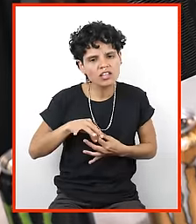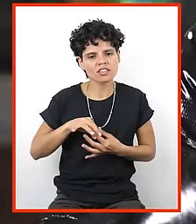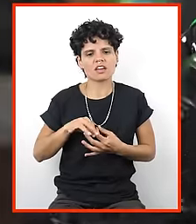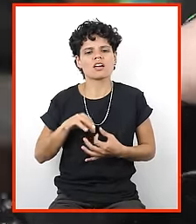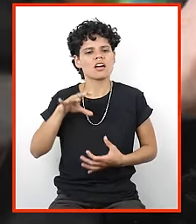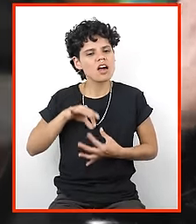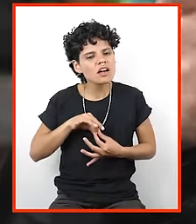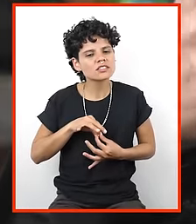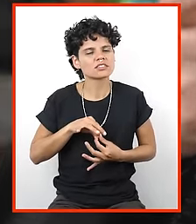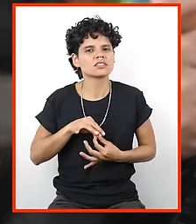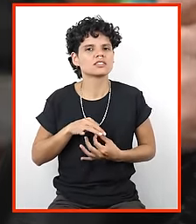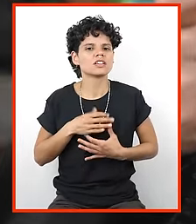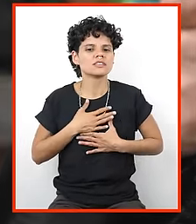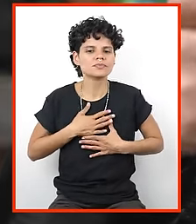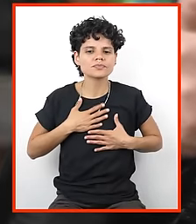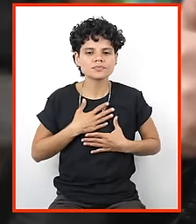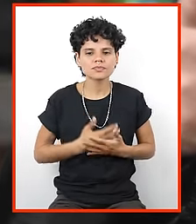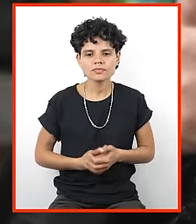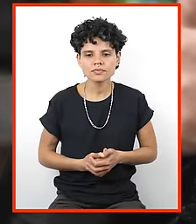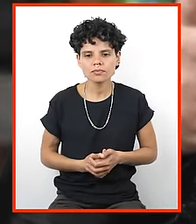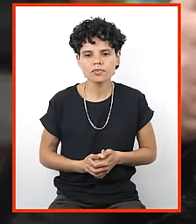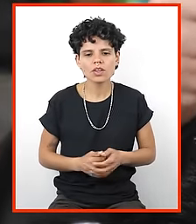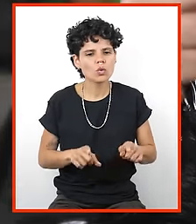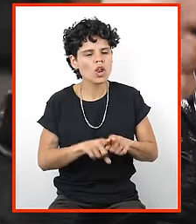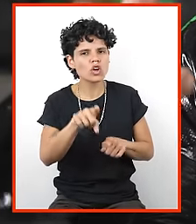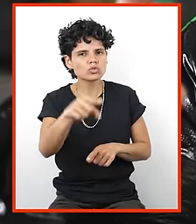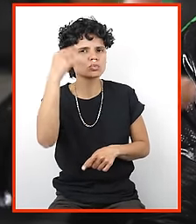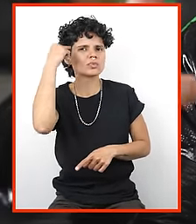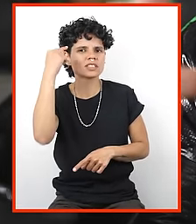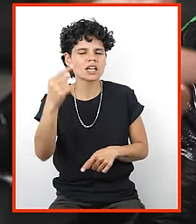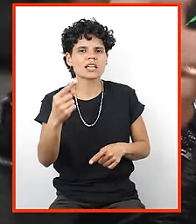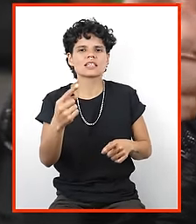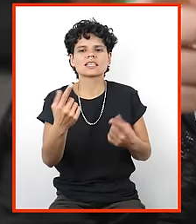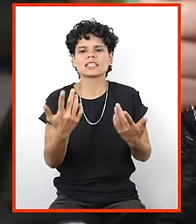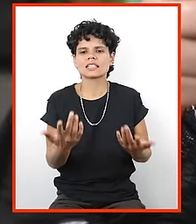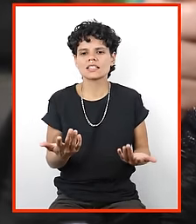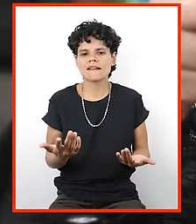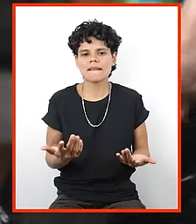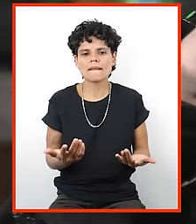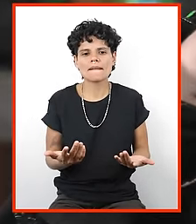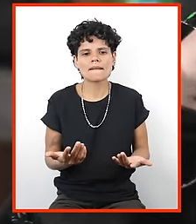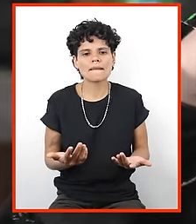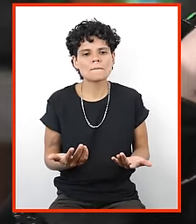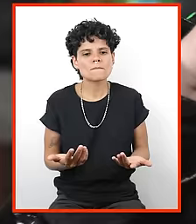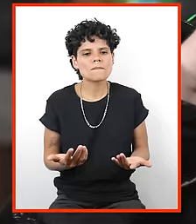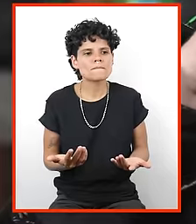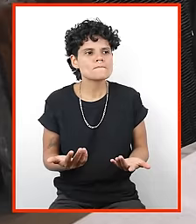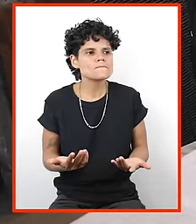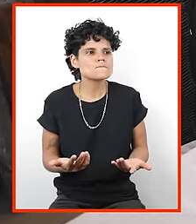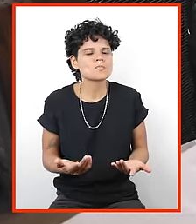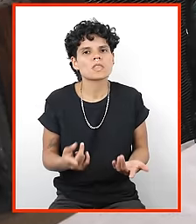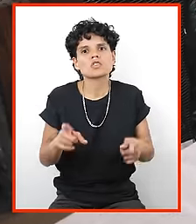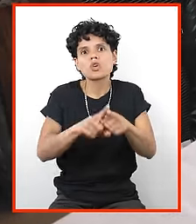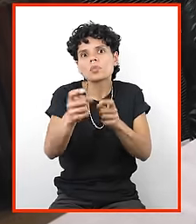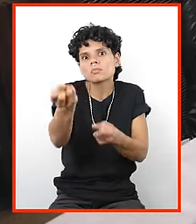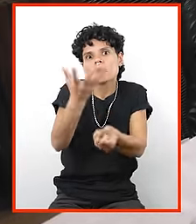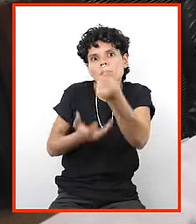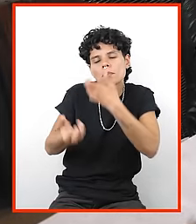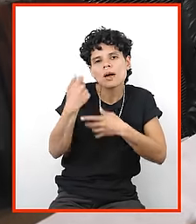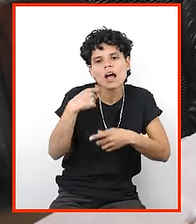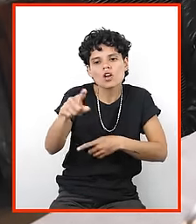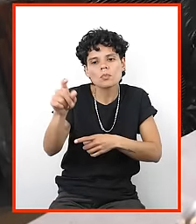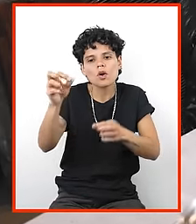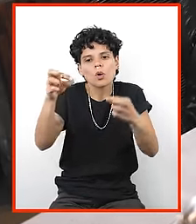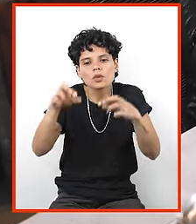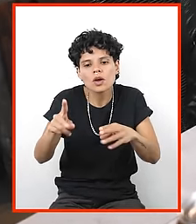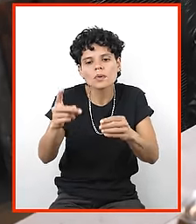contenido genera mucho en los demás? Como que abre puertas, como que la gente... Porque es muy bonito eso, siento para un artista, para un